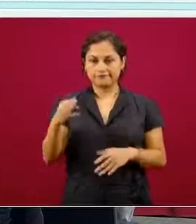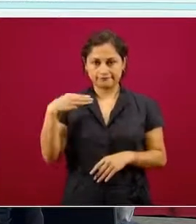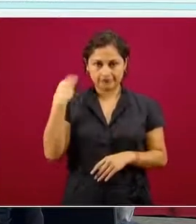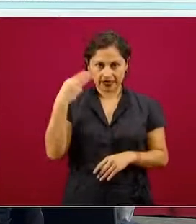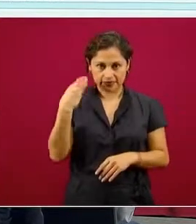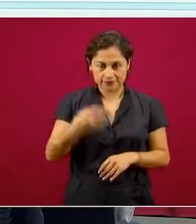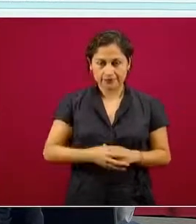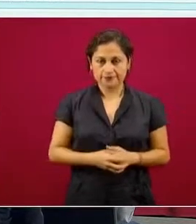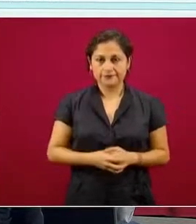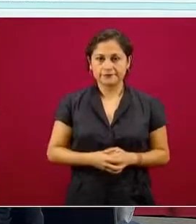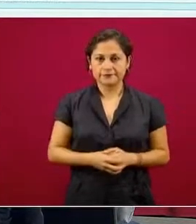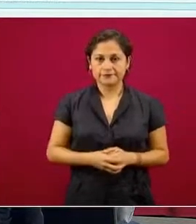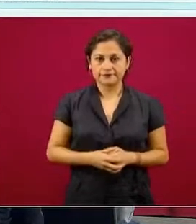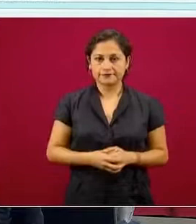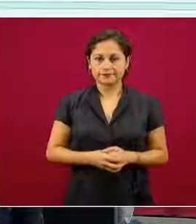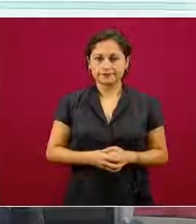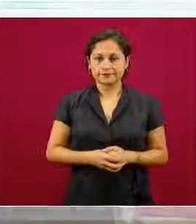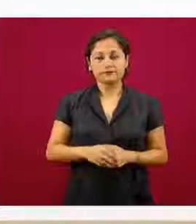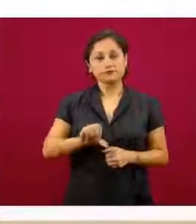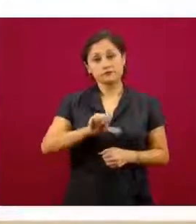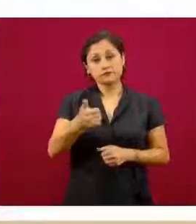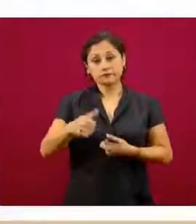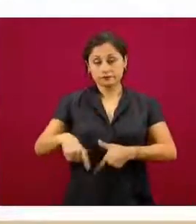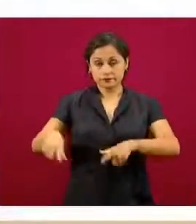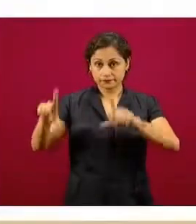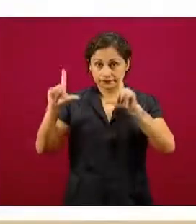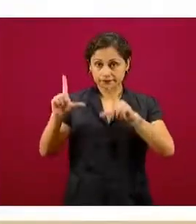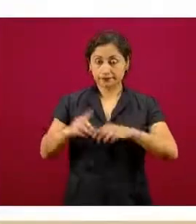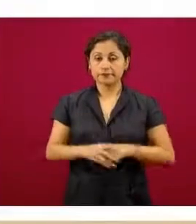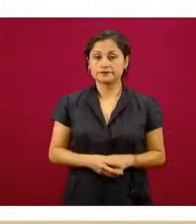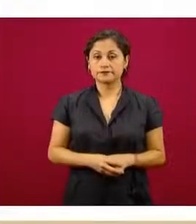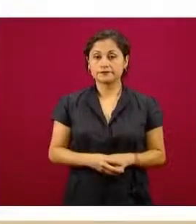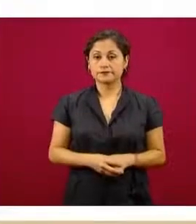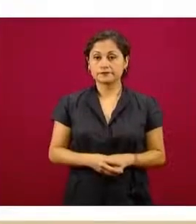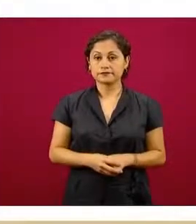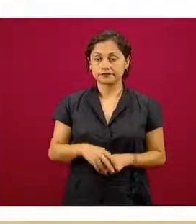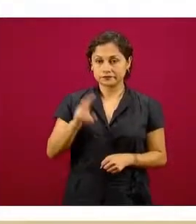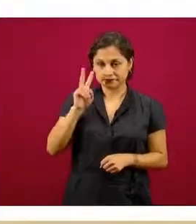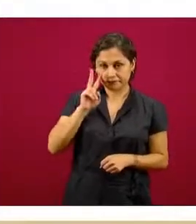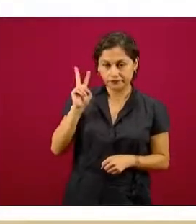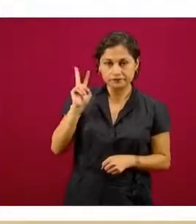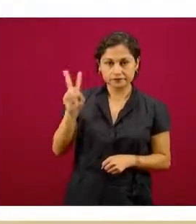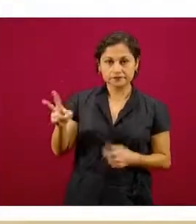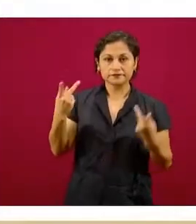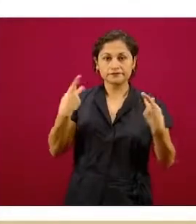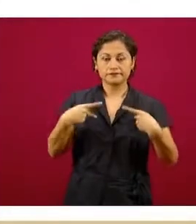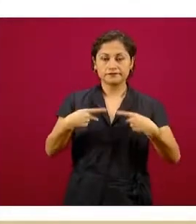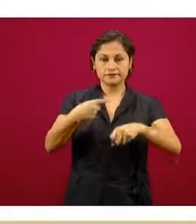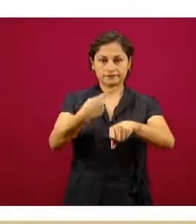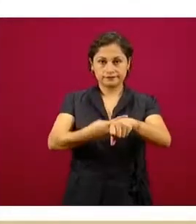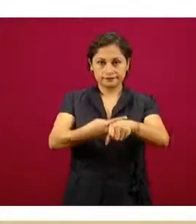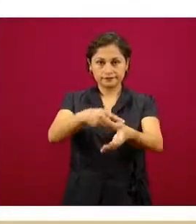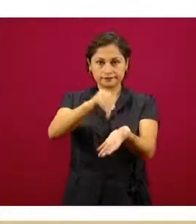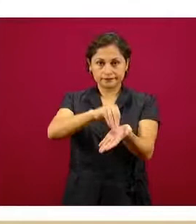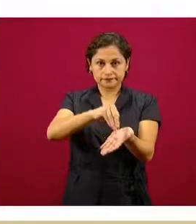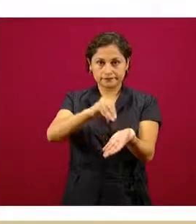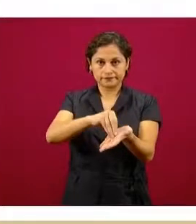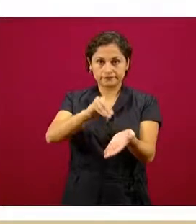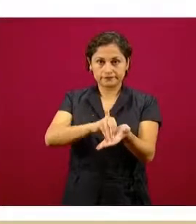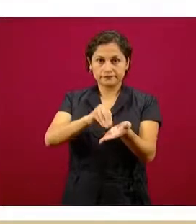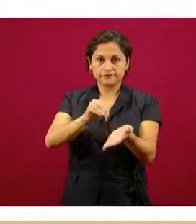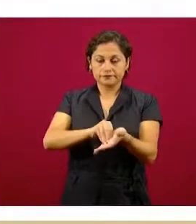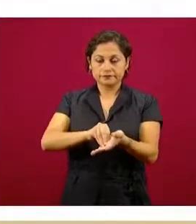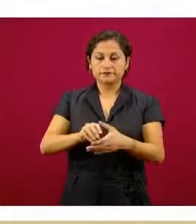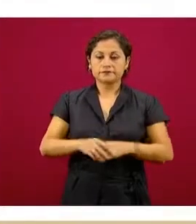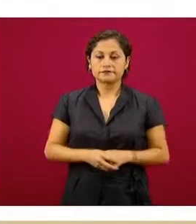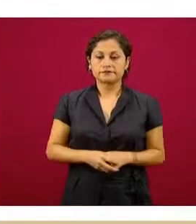la siguiente diapositiva, es la distribución de los casos activos, en este caso tanto del grupo de confirmados, que